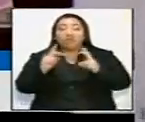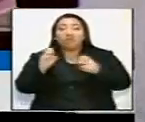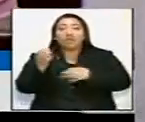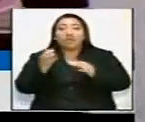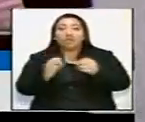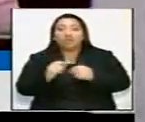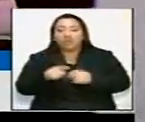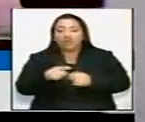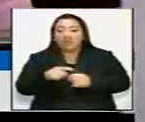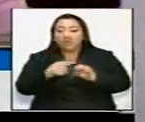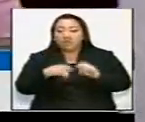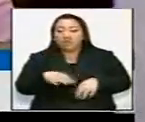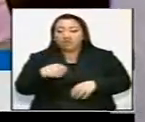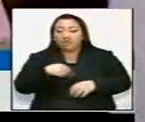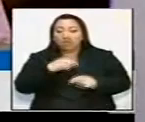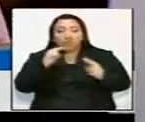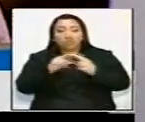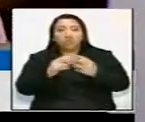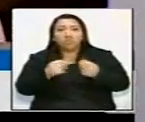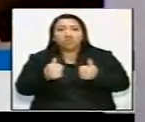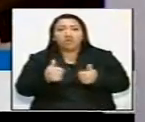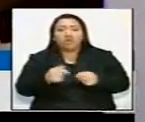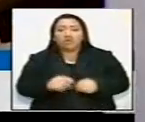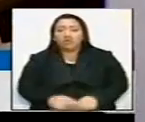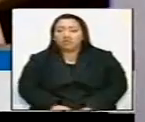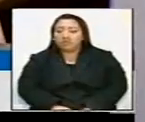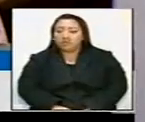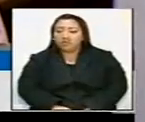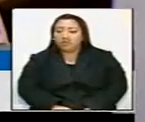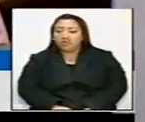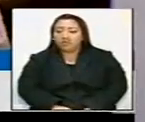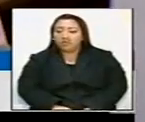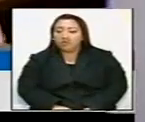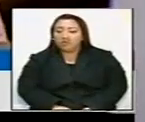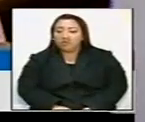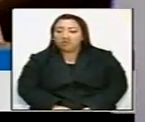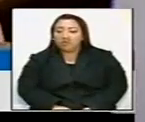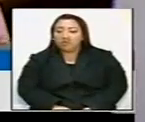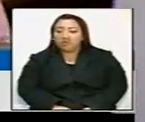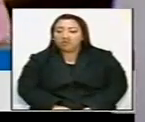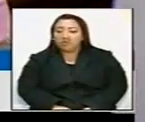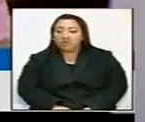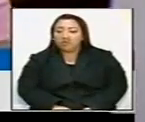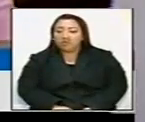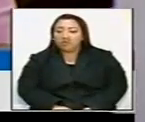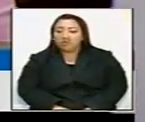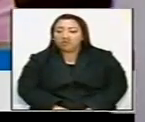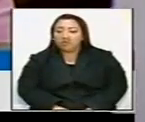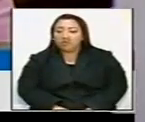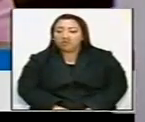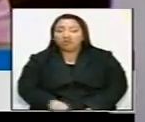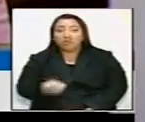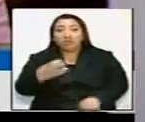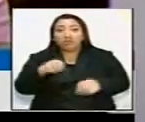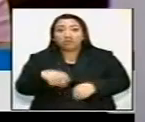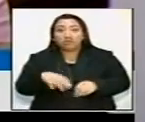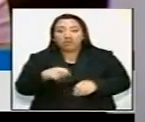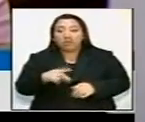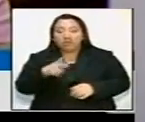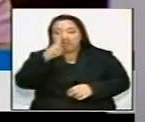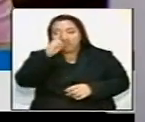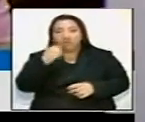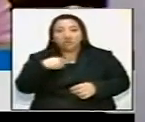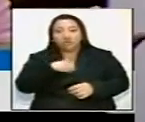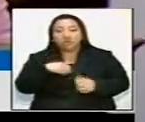Gary Banks, que conoce muy bien también esta región. Bueno, Australia y Perú